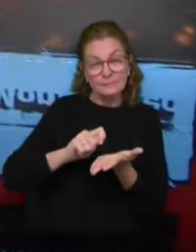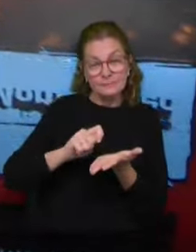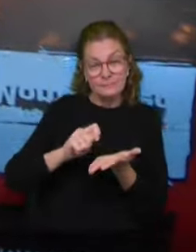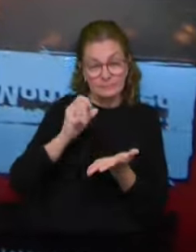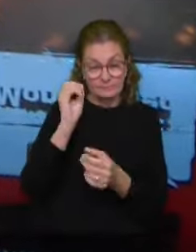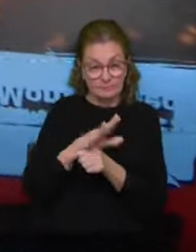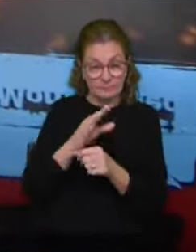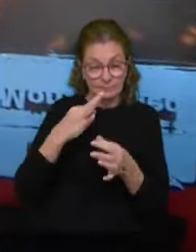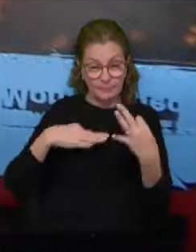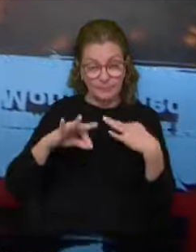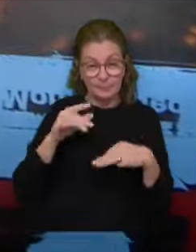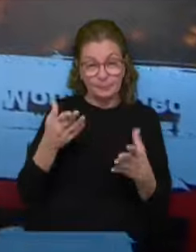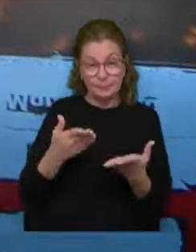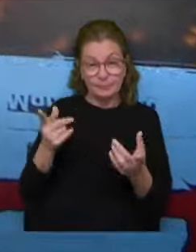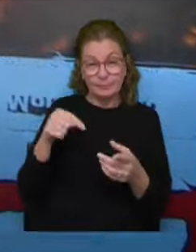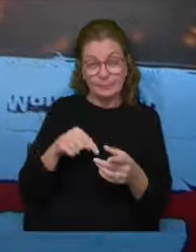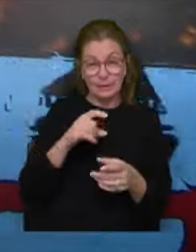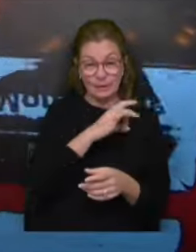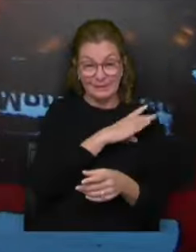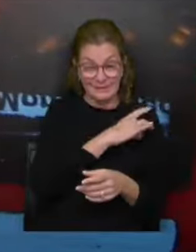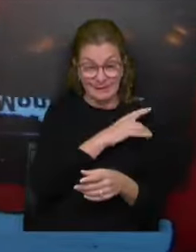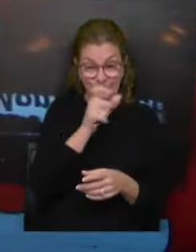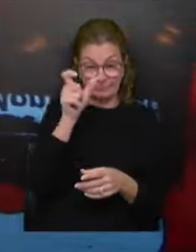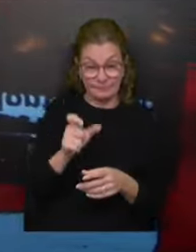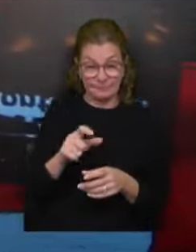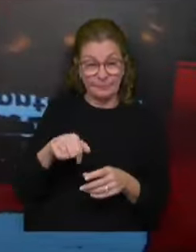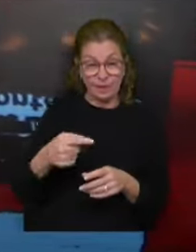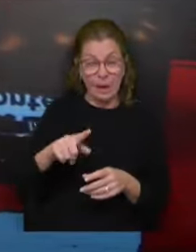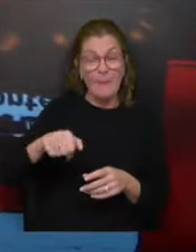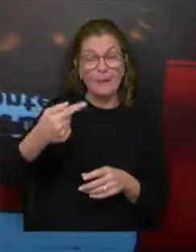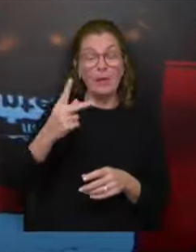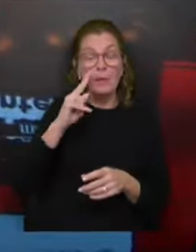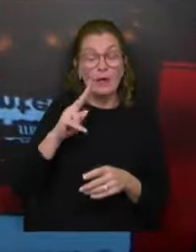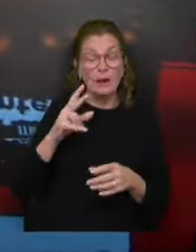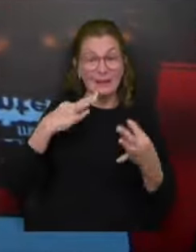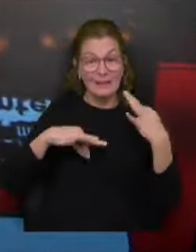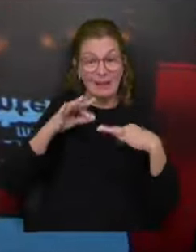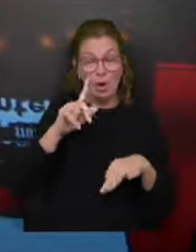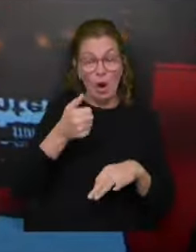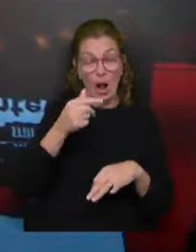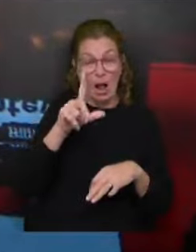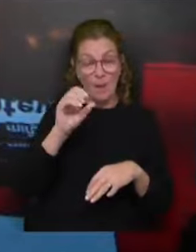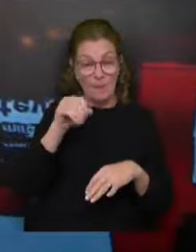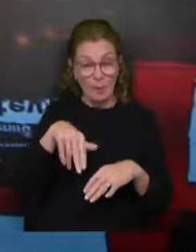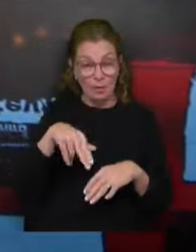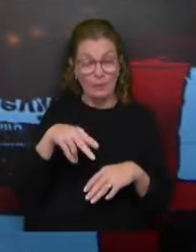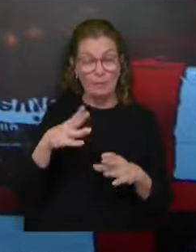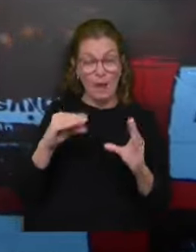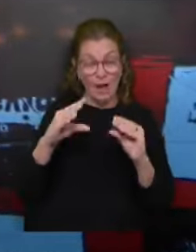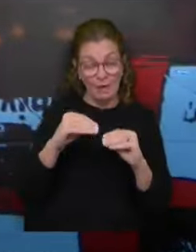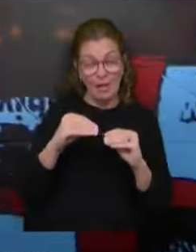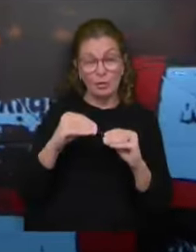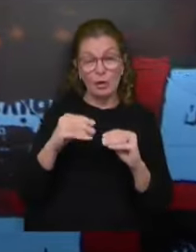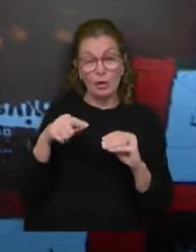mandó a escribir esta obra. Y ahora viene con elenco chileno. Así que mañana y pasado la van a poder ver en el Galpón, pero para hablar más sobre esa obra vamos a estar